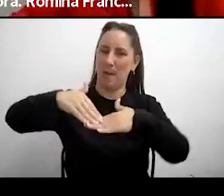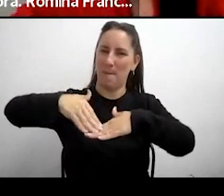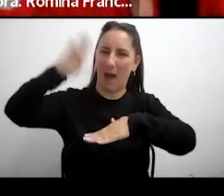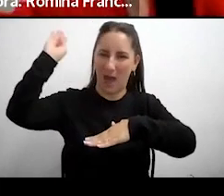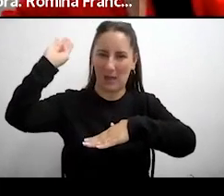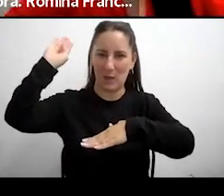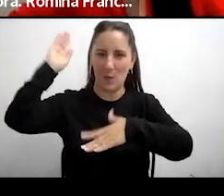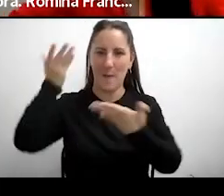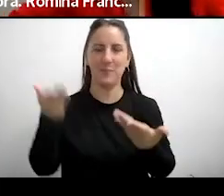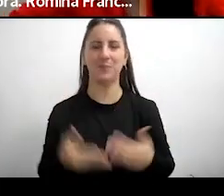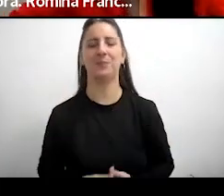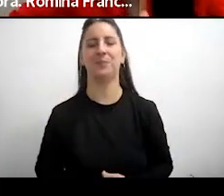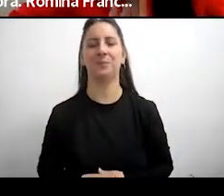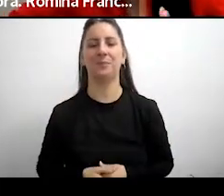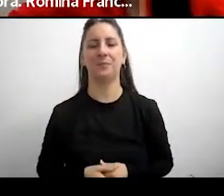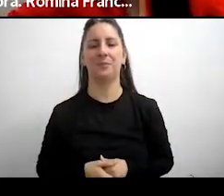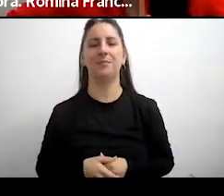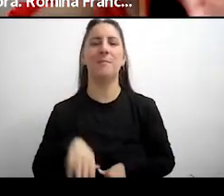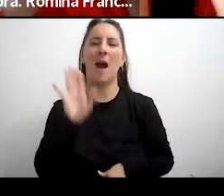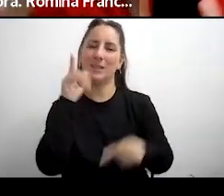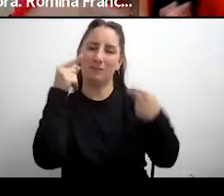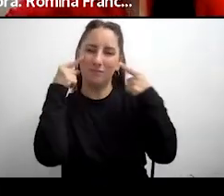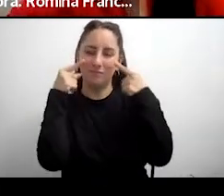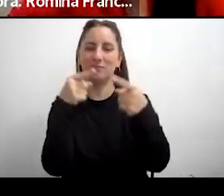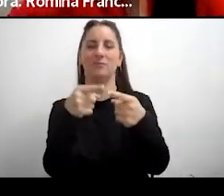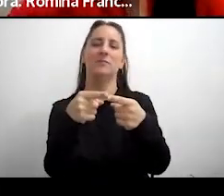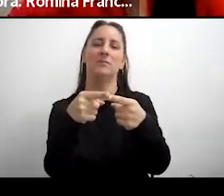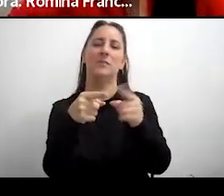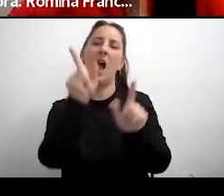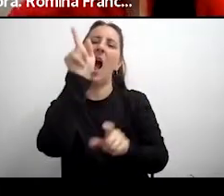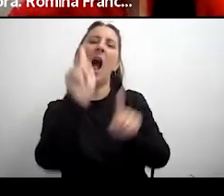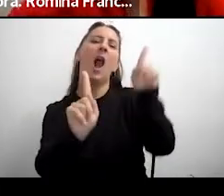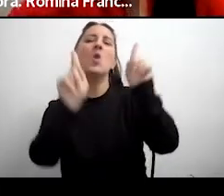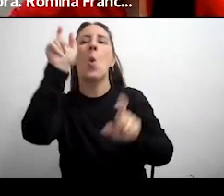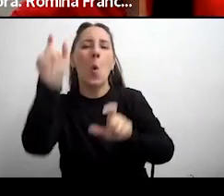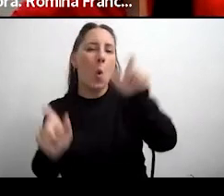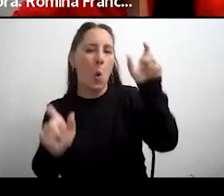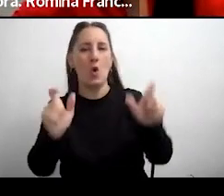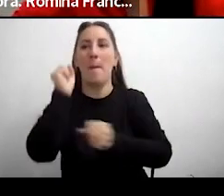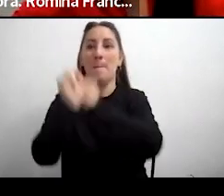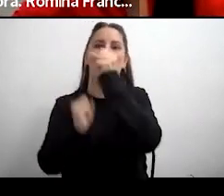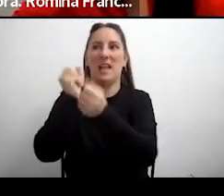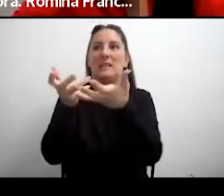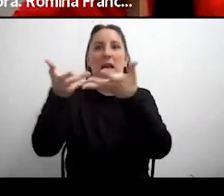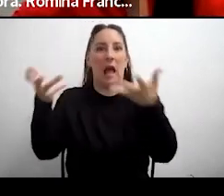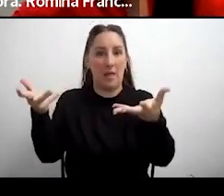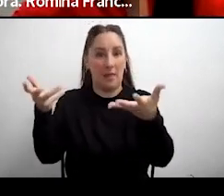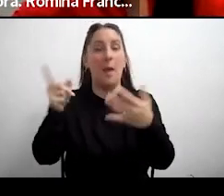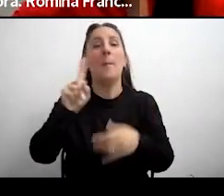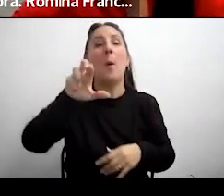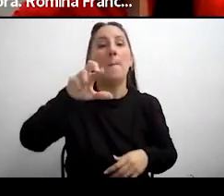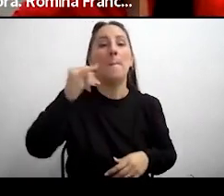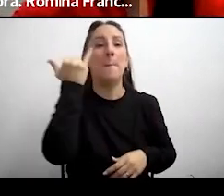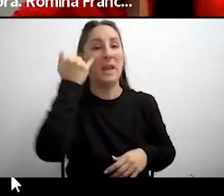básicamente va a estar apuntado a algunos sujetos determinados, grandes empresas, pero lo que es la pyme, lo que